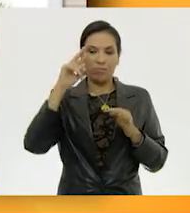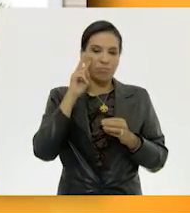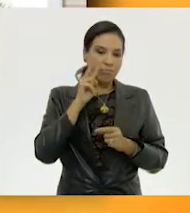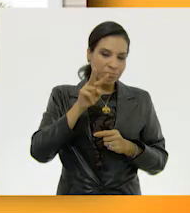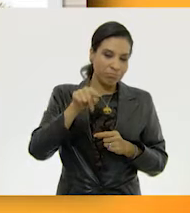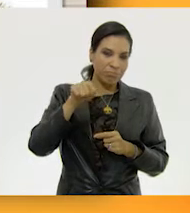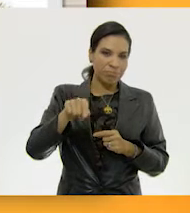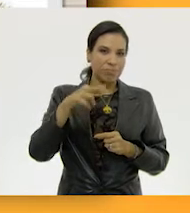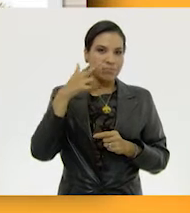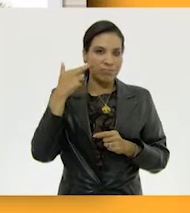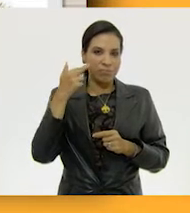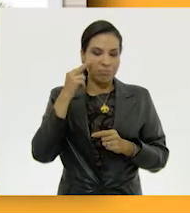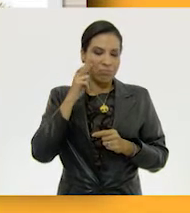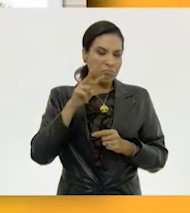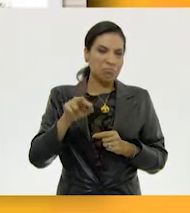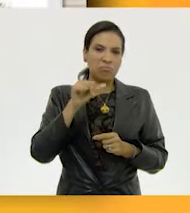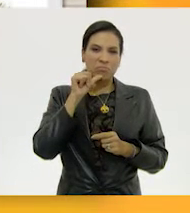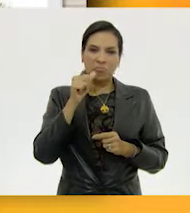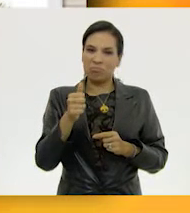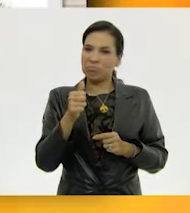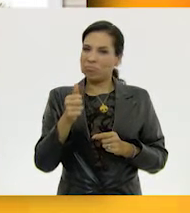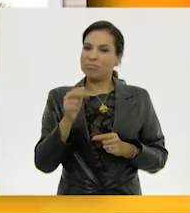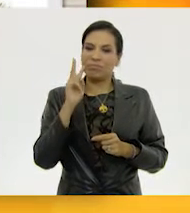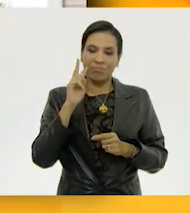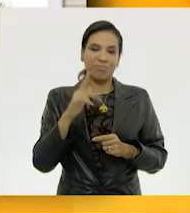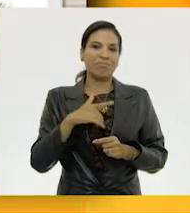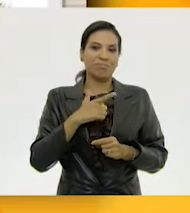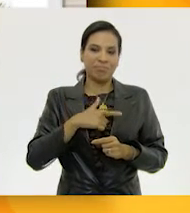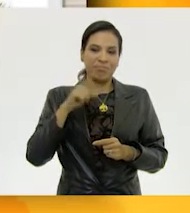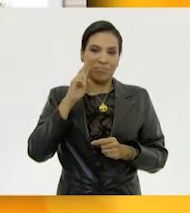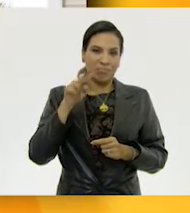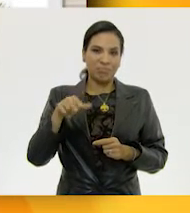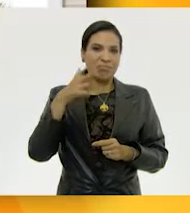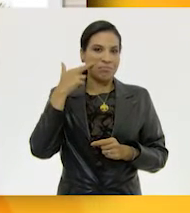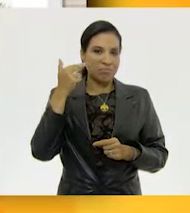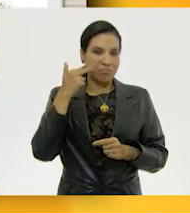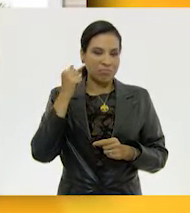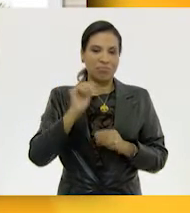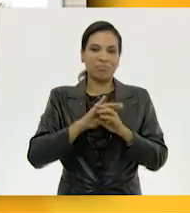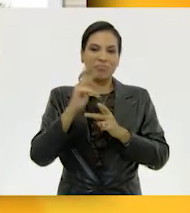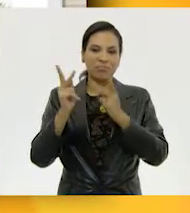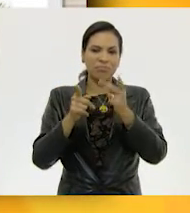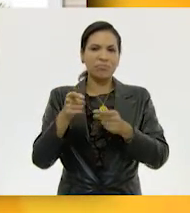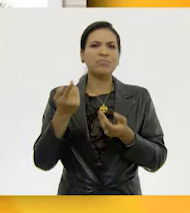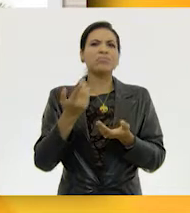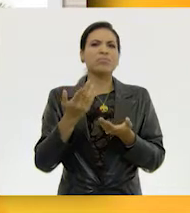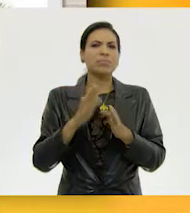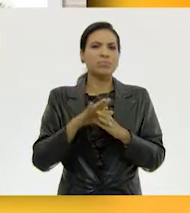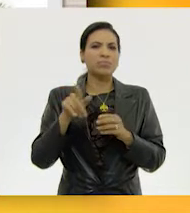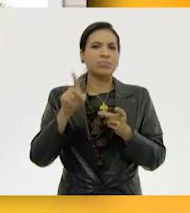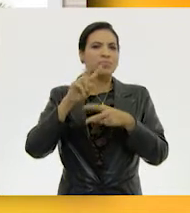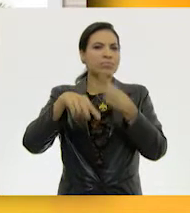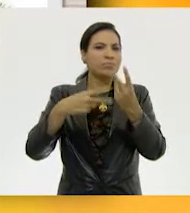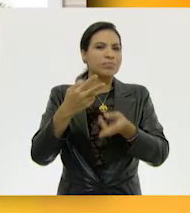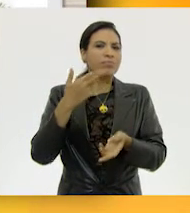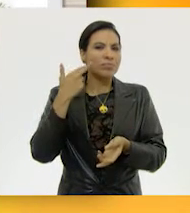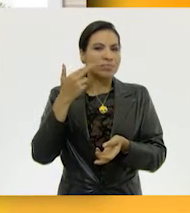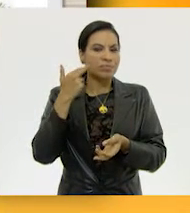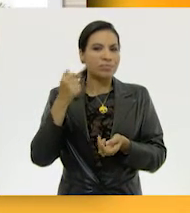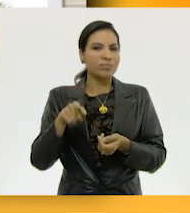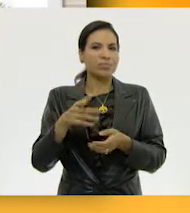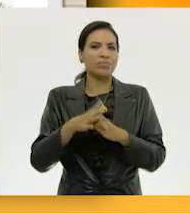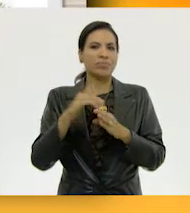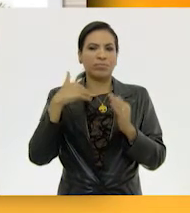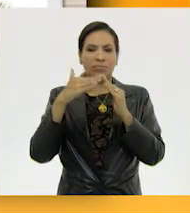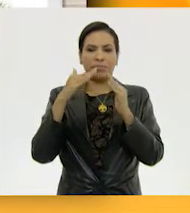ojo y no lo vio nada mal. ¡Ratoncito! Preguntó. ¡Ratoncito, ¿a dónde vas? Mi casa